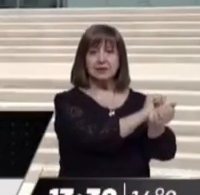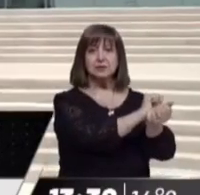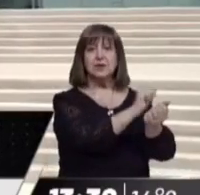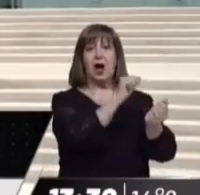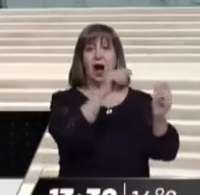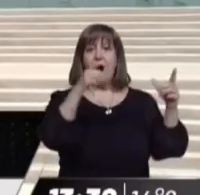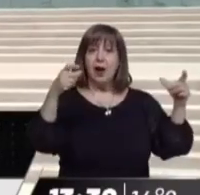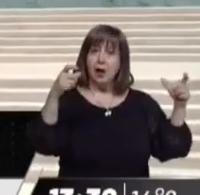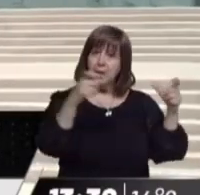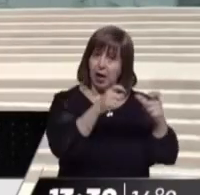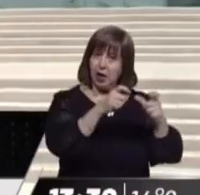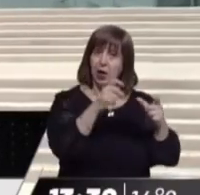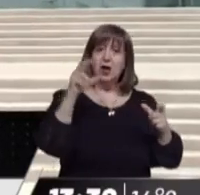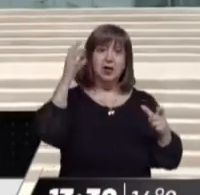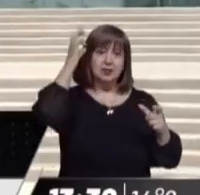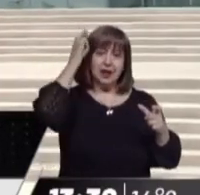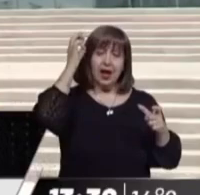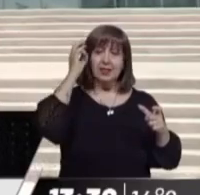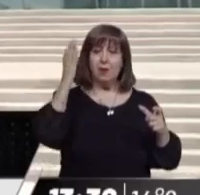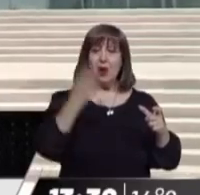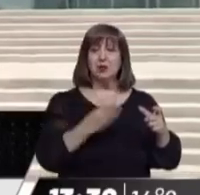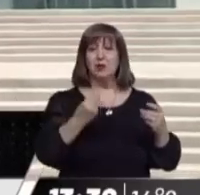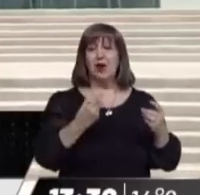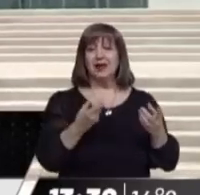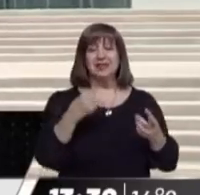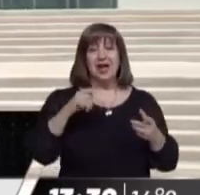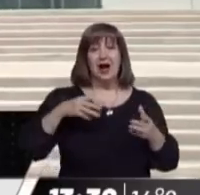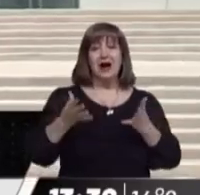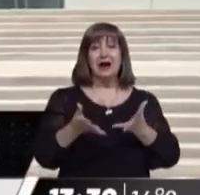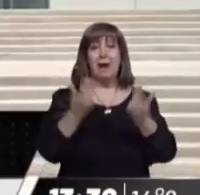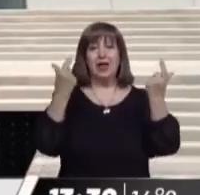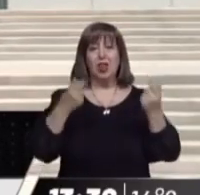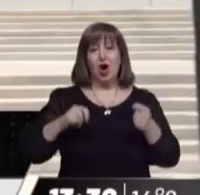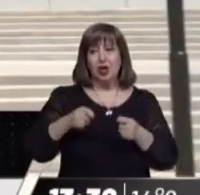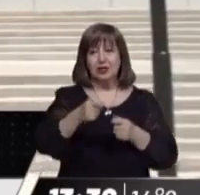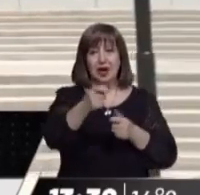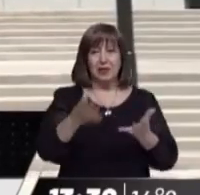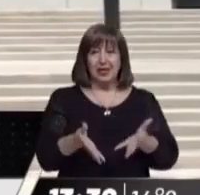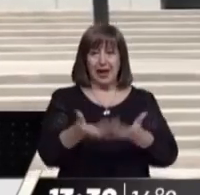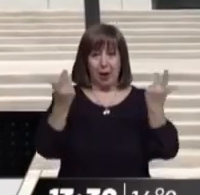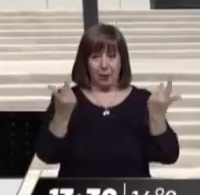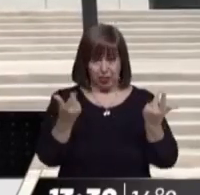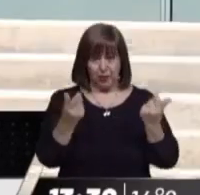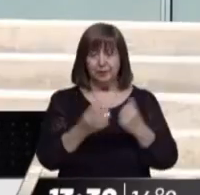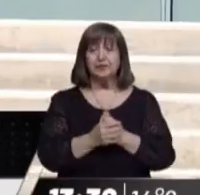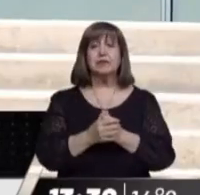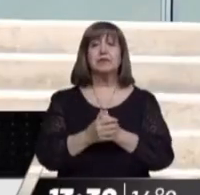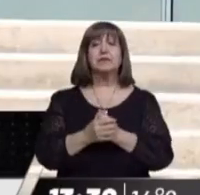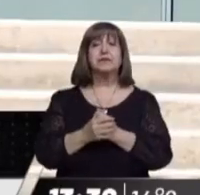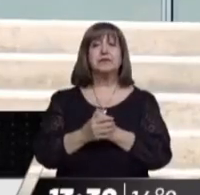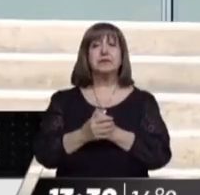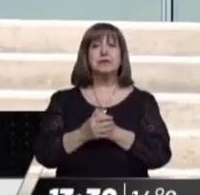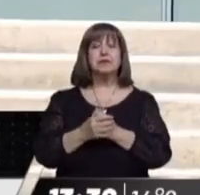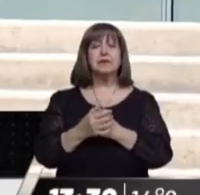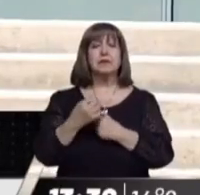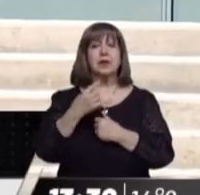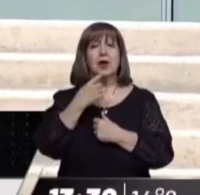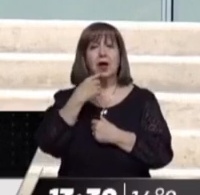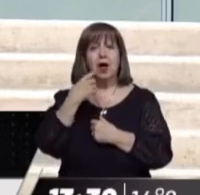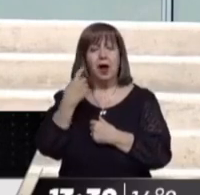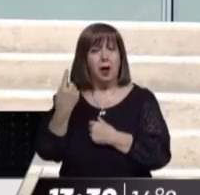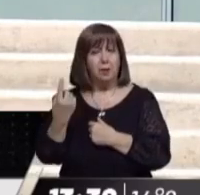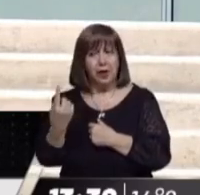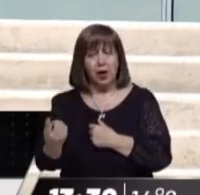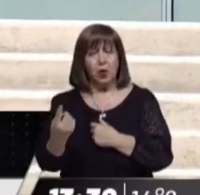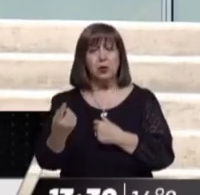menos del 30% Y esto es producto precisamente de esta forma de trabajar Cómo ve la justicia los distintos proyectos presentados por